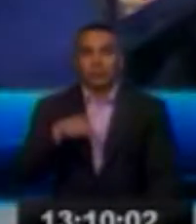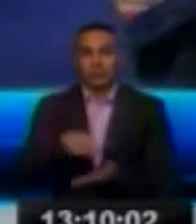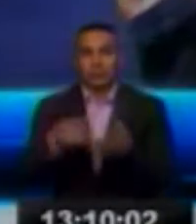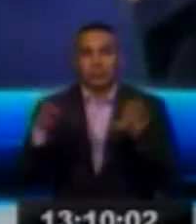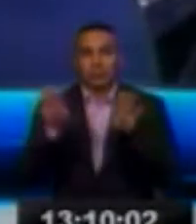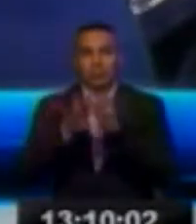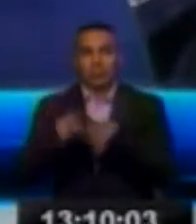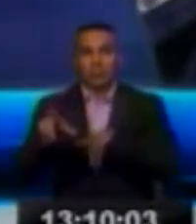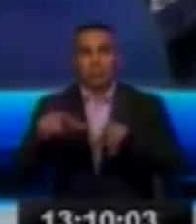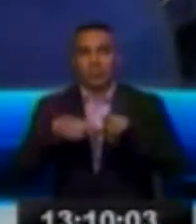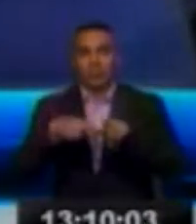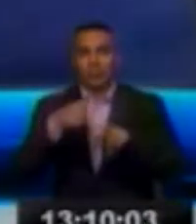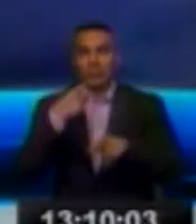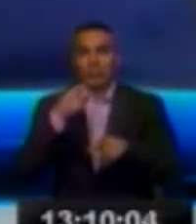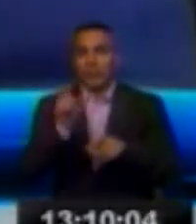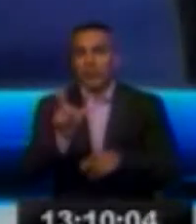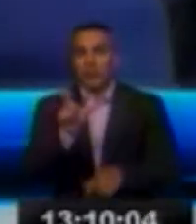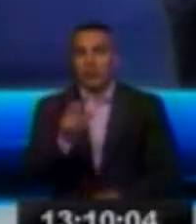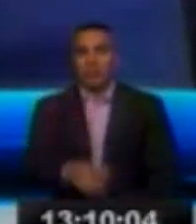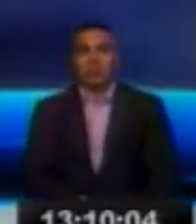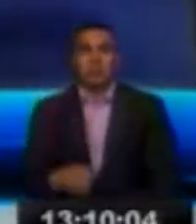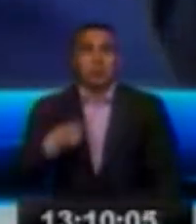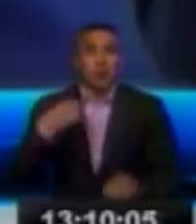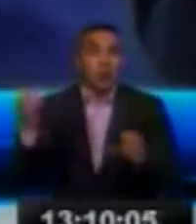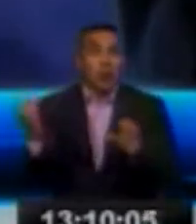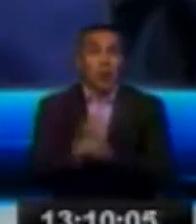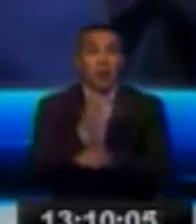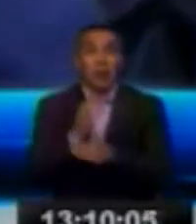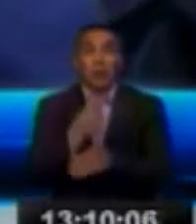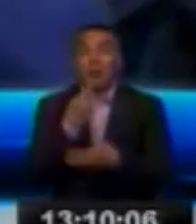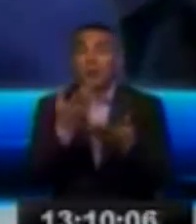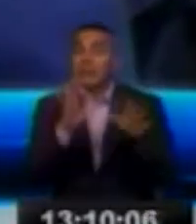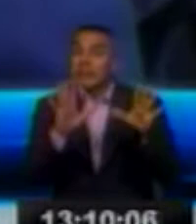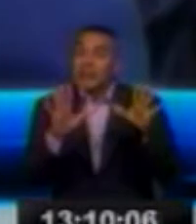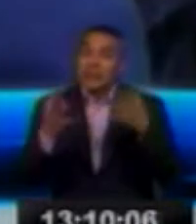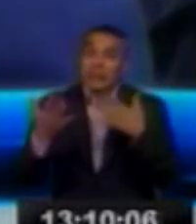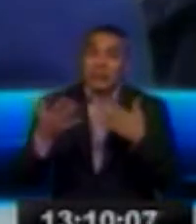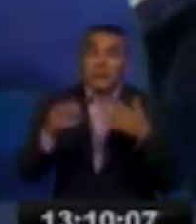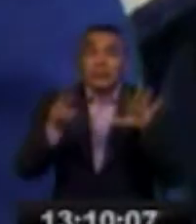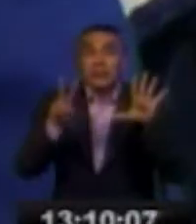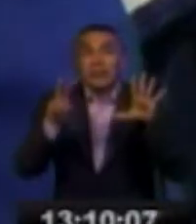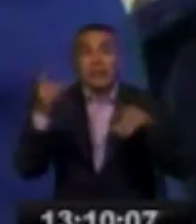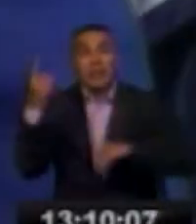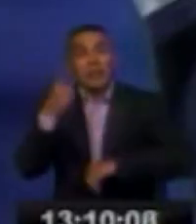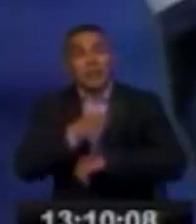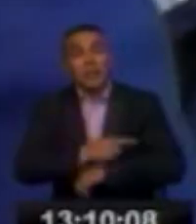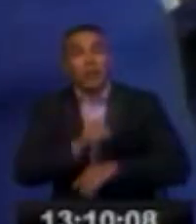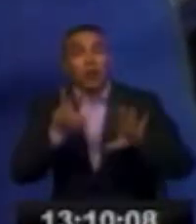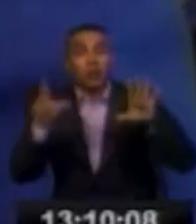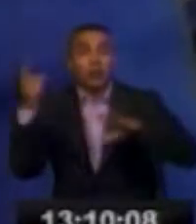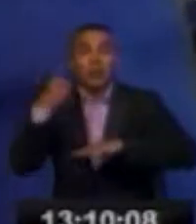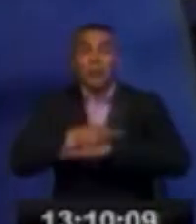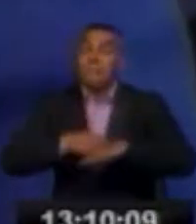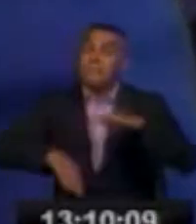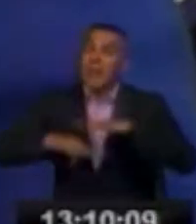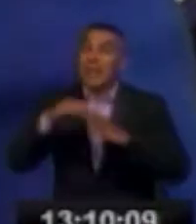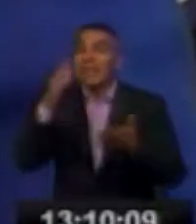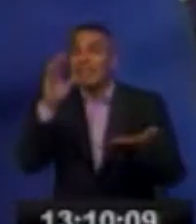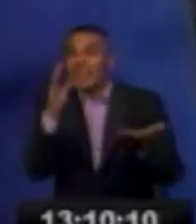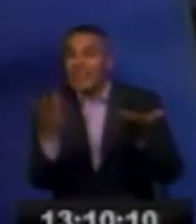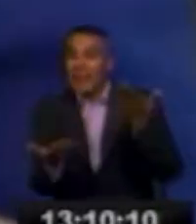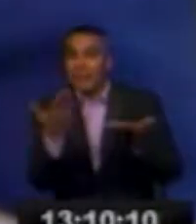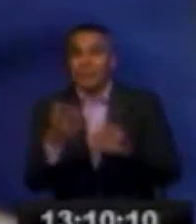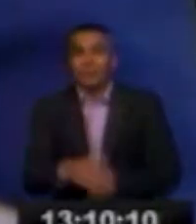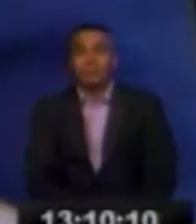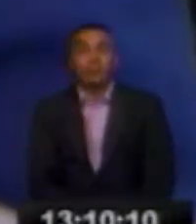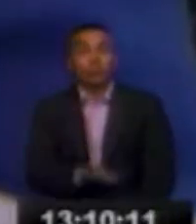el área de títulos habilitantes. Calculo, lo digo de manera a priori, pueden ser unos 7 días a 8 días como máximo, porque como